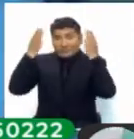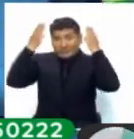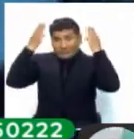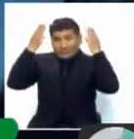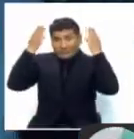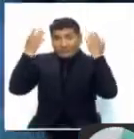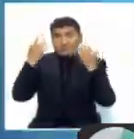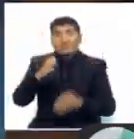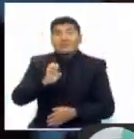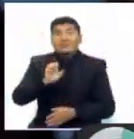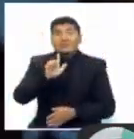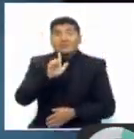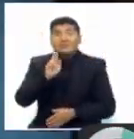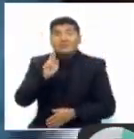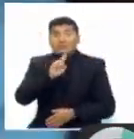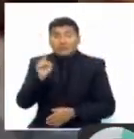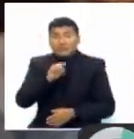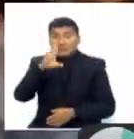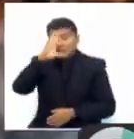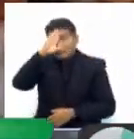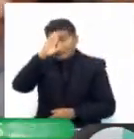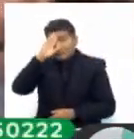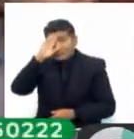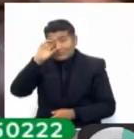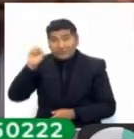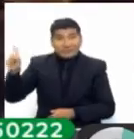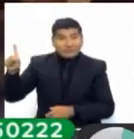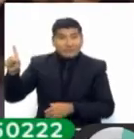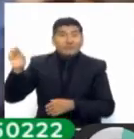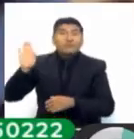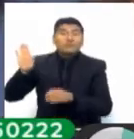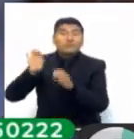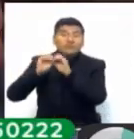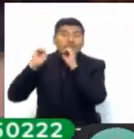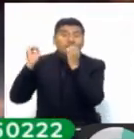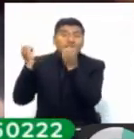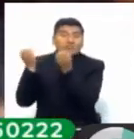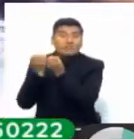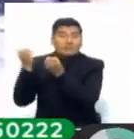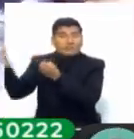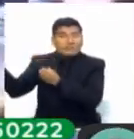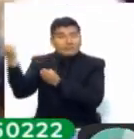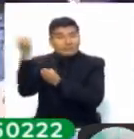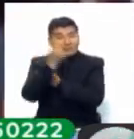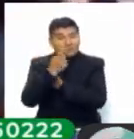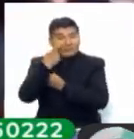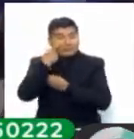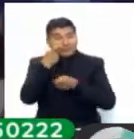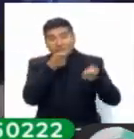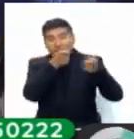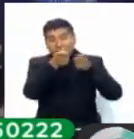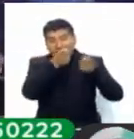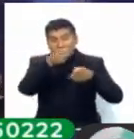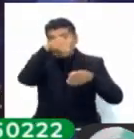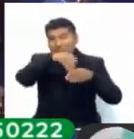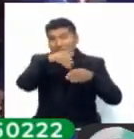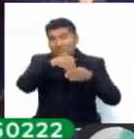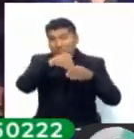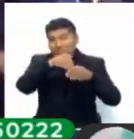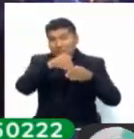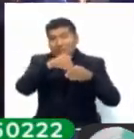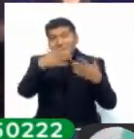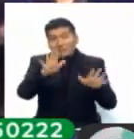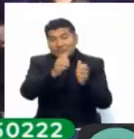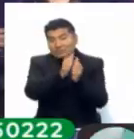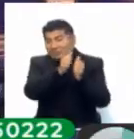Luz Elena Baños, afirmó que la misión de observadores que ese organismo envió a Bolivia a acompañar las elecciones generales se alejó de los